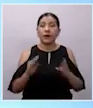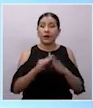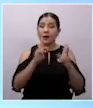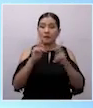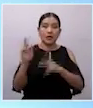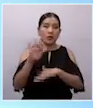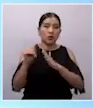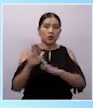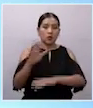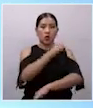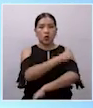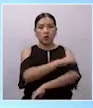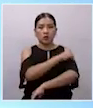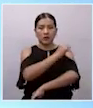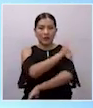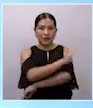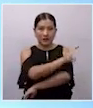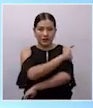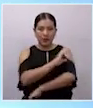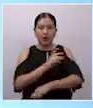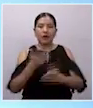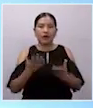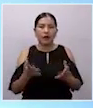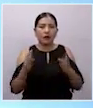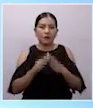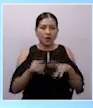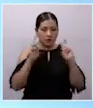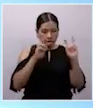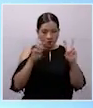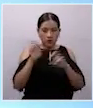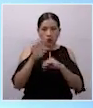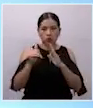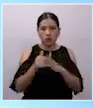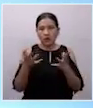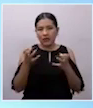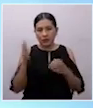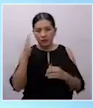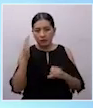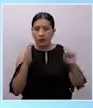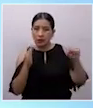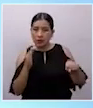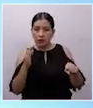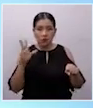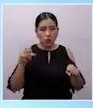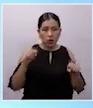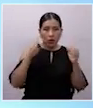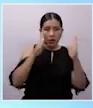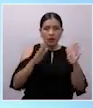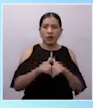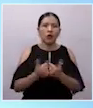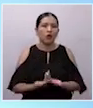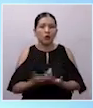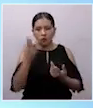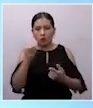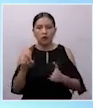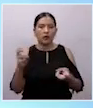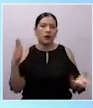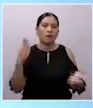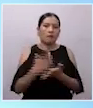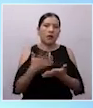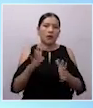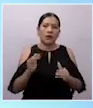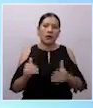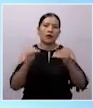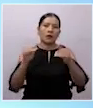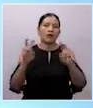Pacientes del Hospital de Clínicas asisten con incertidumbre de saber si serán atendidos o no debido al paro que lleva adelante el sector de